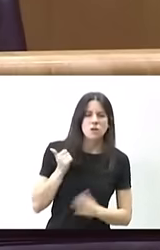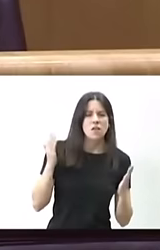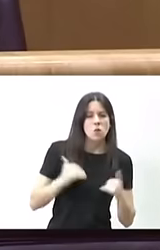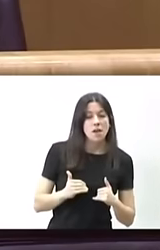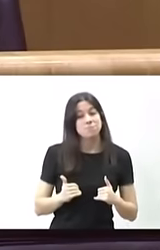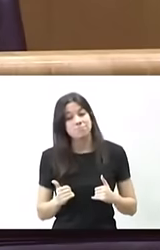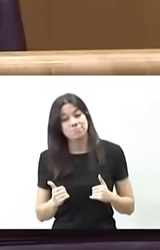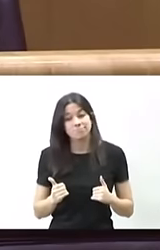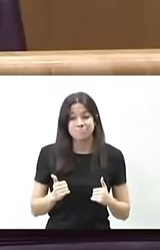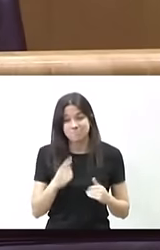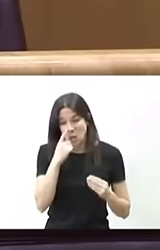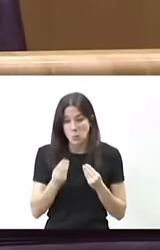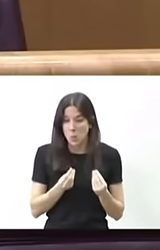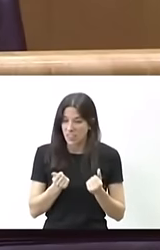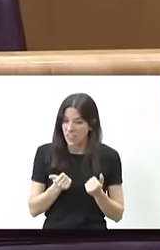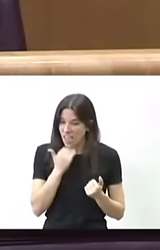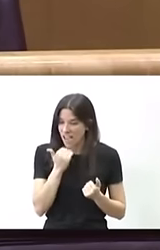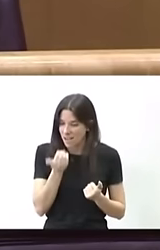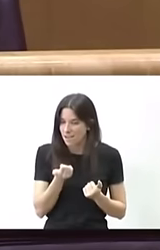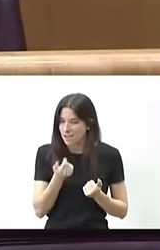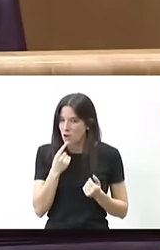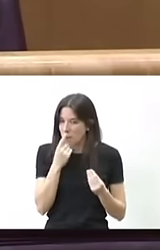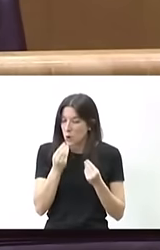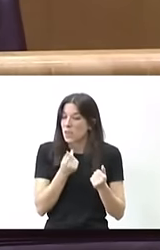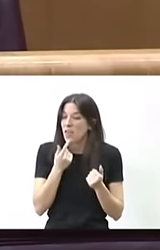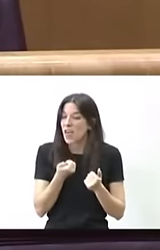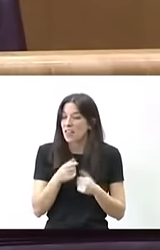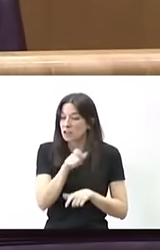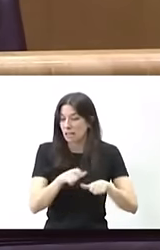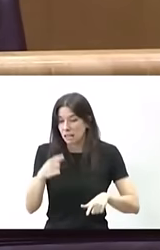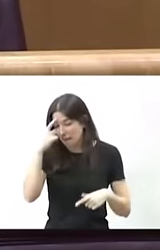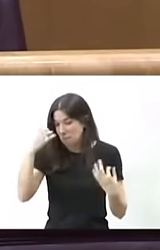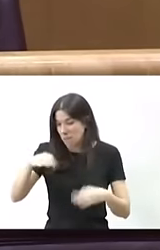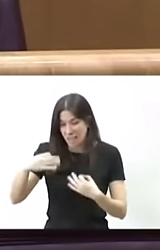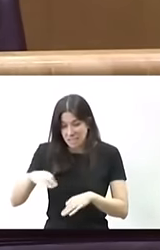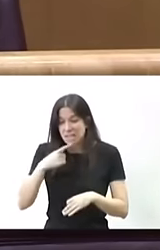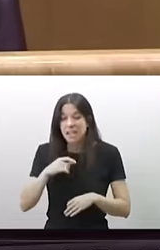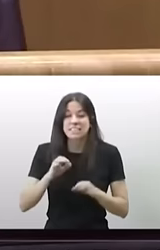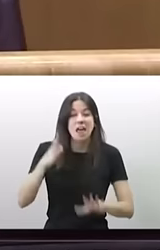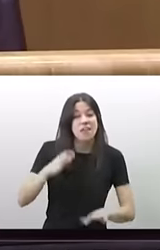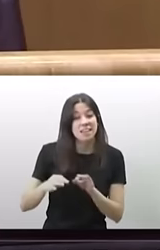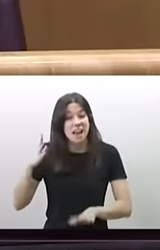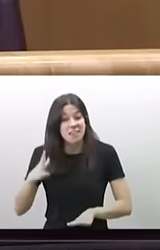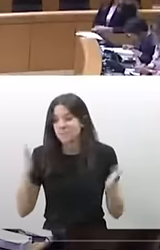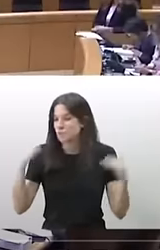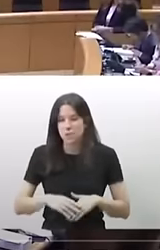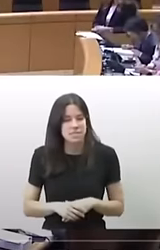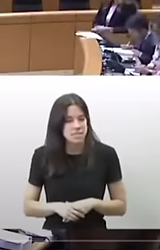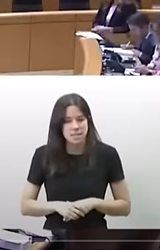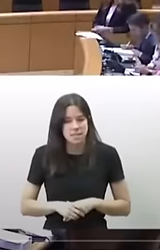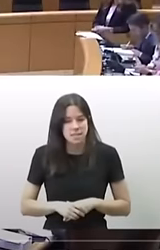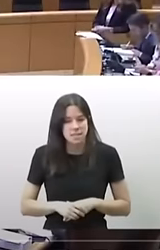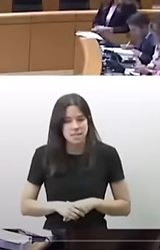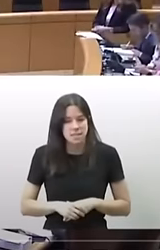la providencia. La providencia de los imbéciles es el azar y el azar no existe. Muchas gracias.